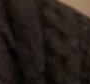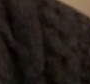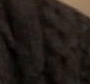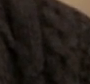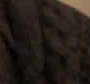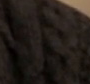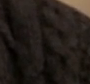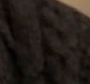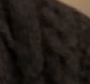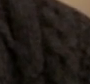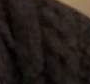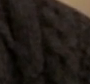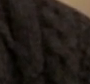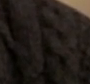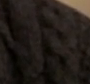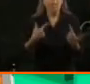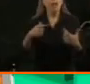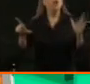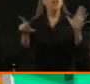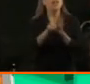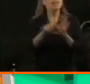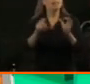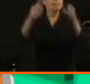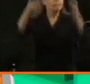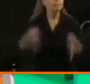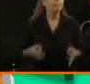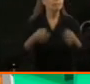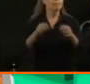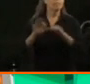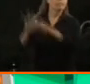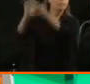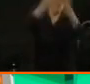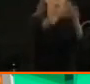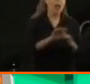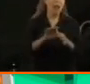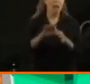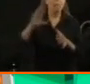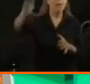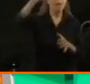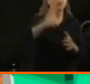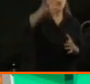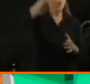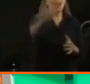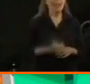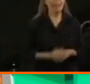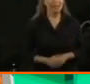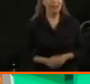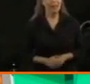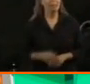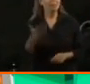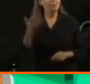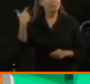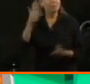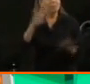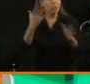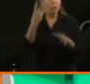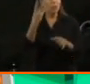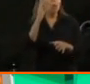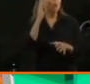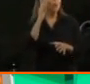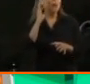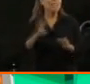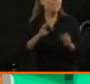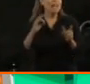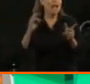Mire, en términos de aprobación de gestión, que es su consulta, le diría que el gobierno de Milei lo que está constituyendo, en función